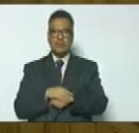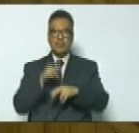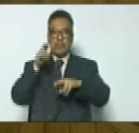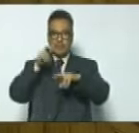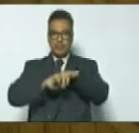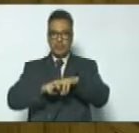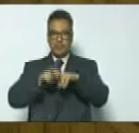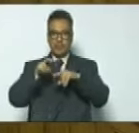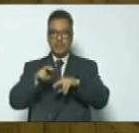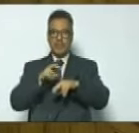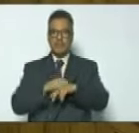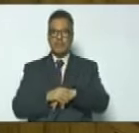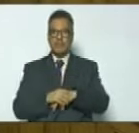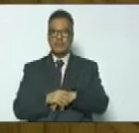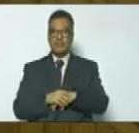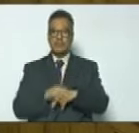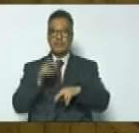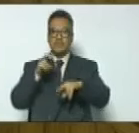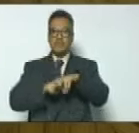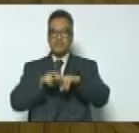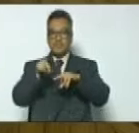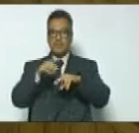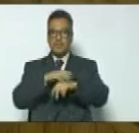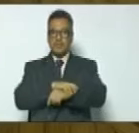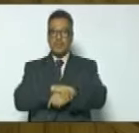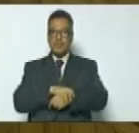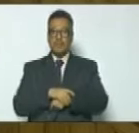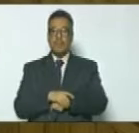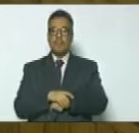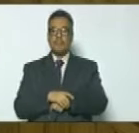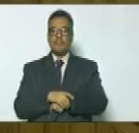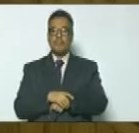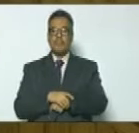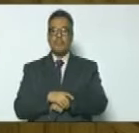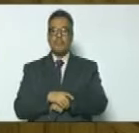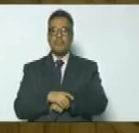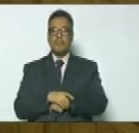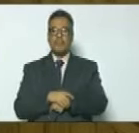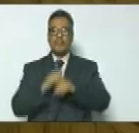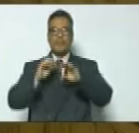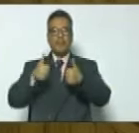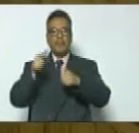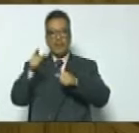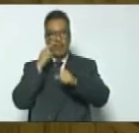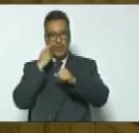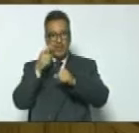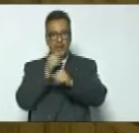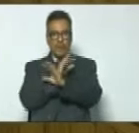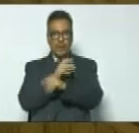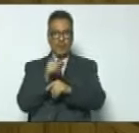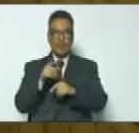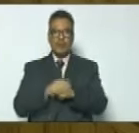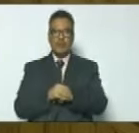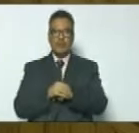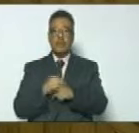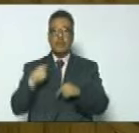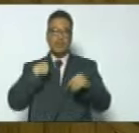en mi grada ahí, pues. Y comienzo a ver el juego y